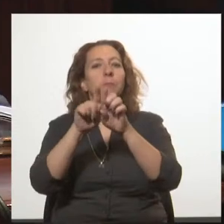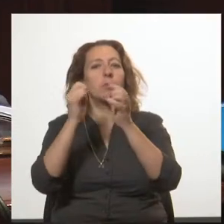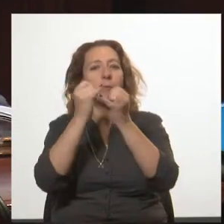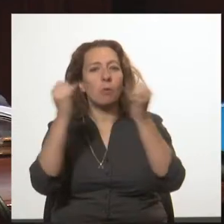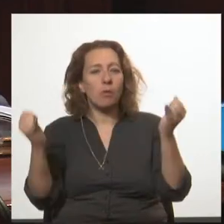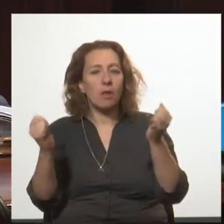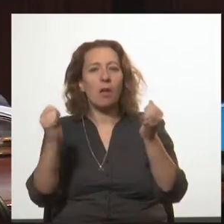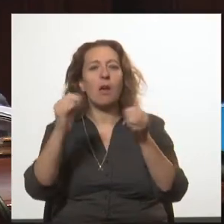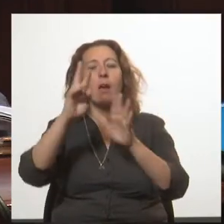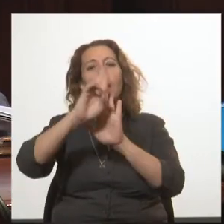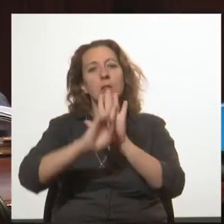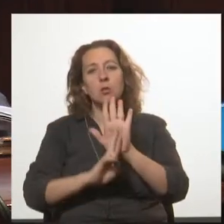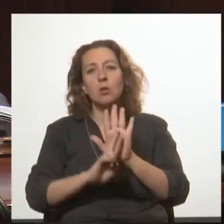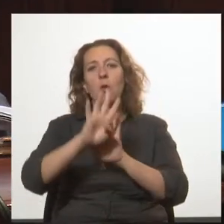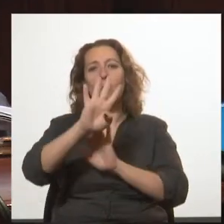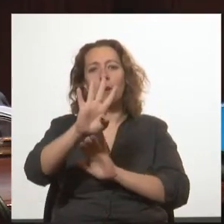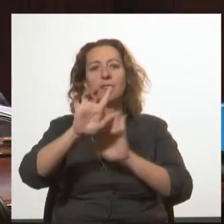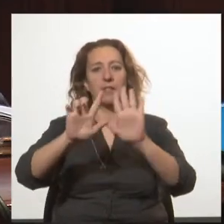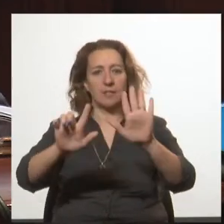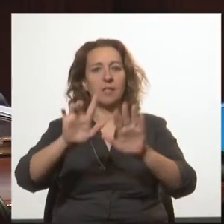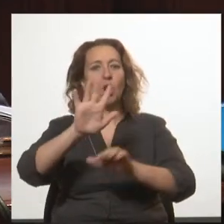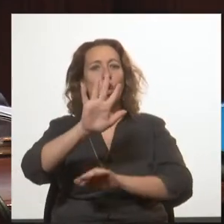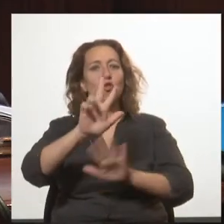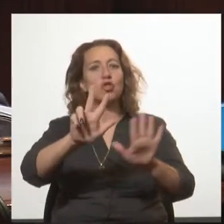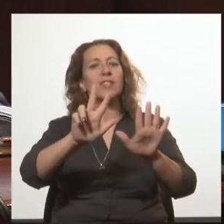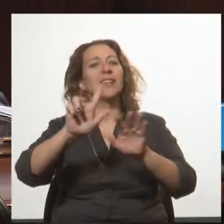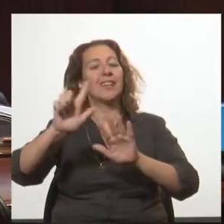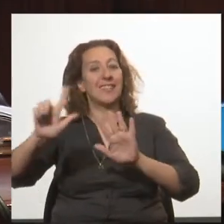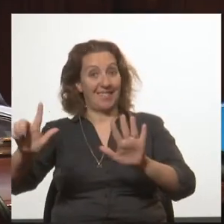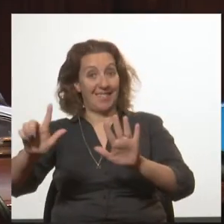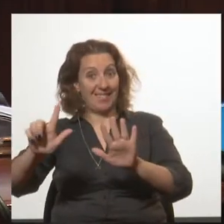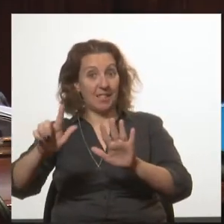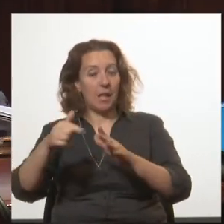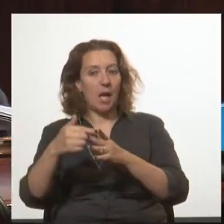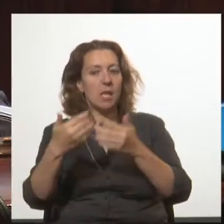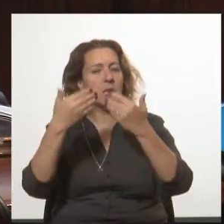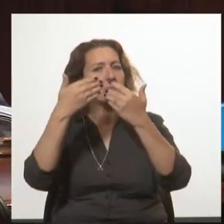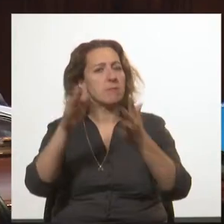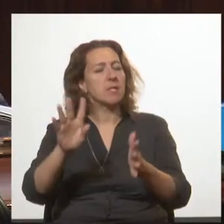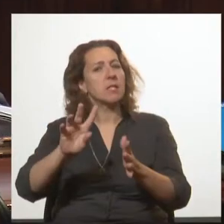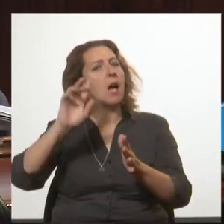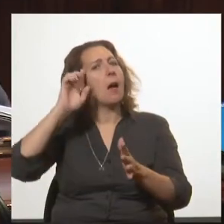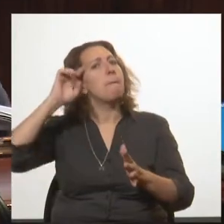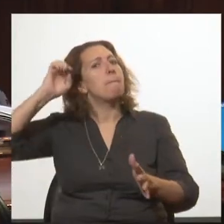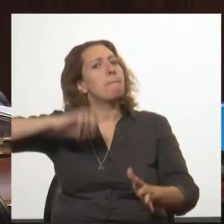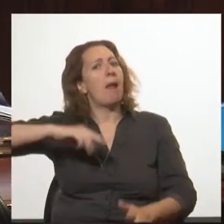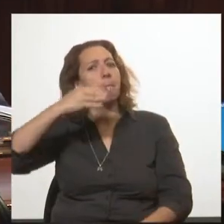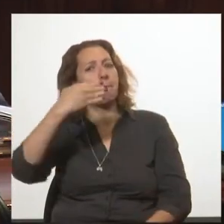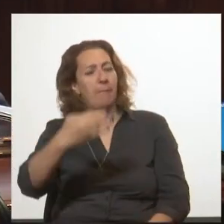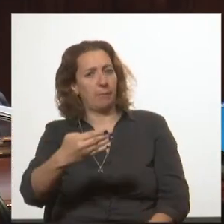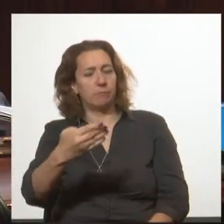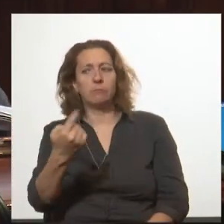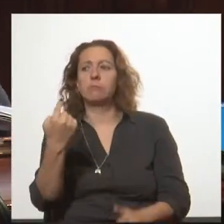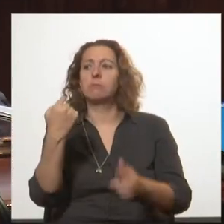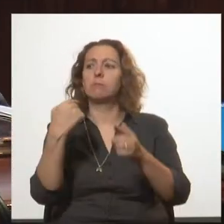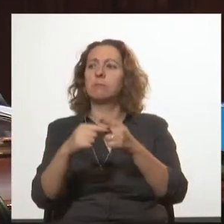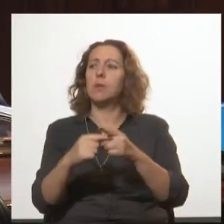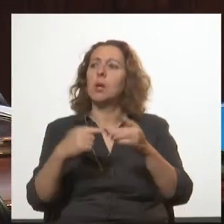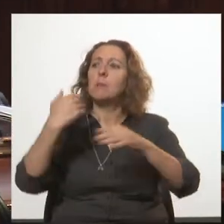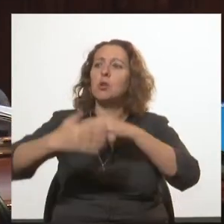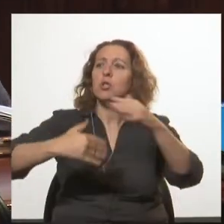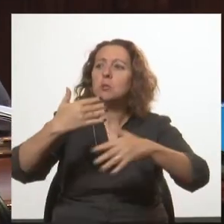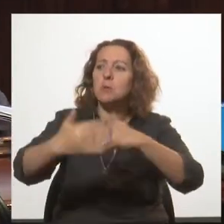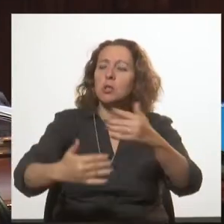47 87 se inicia el plan de convocar a la realización de un procedimiento competitivo de